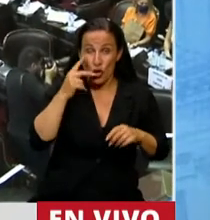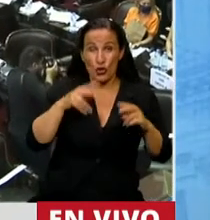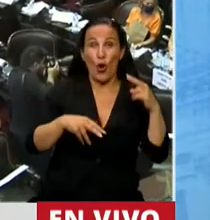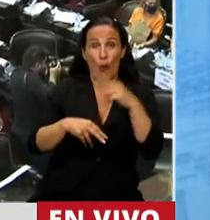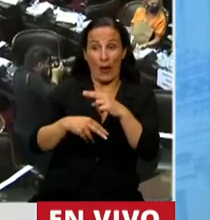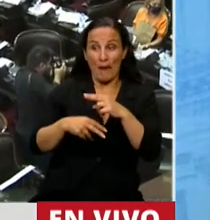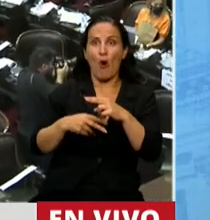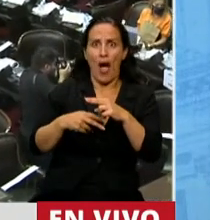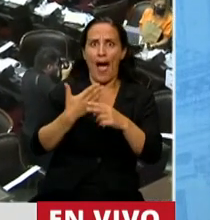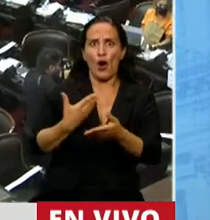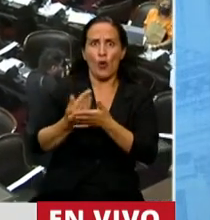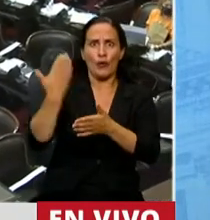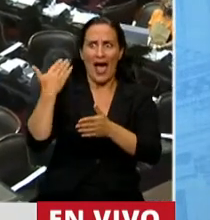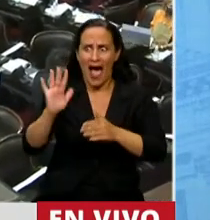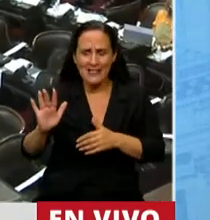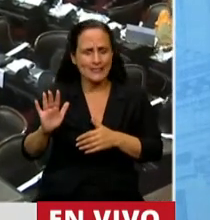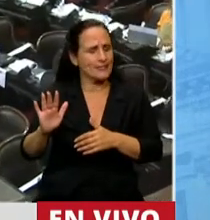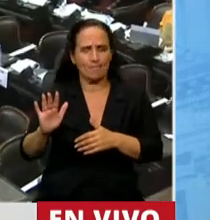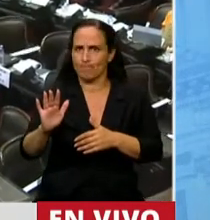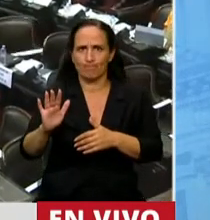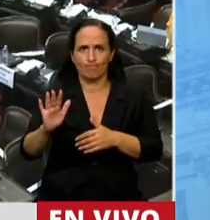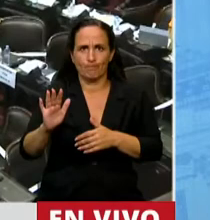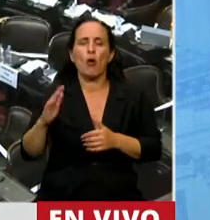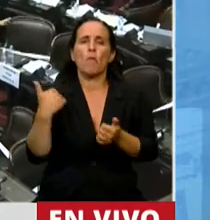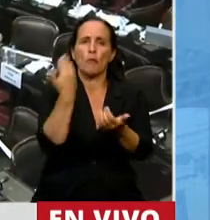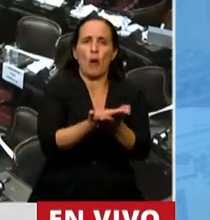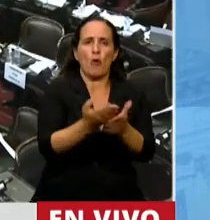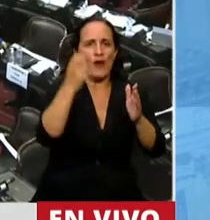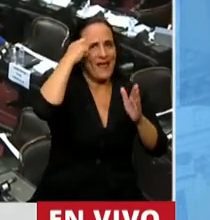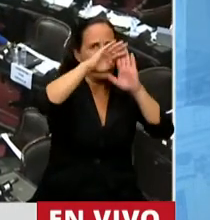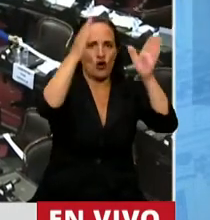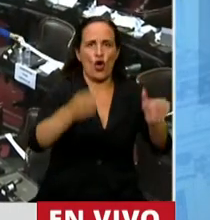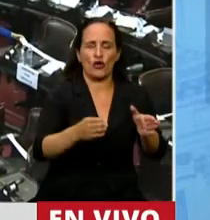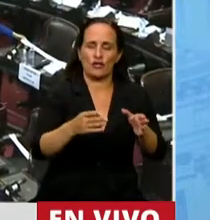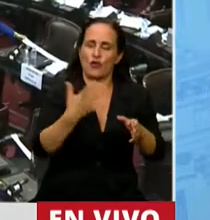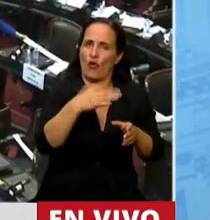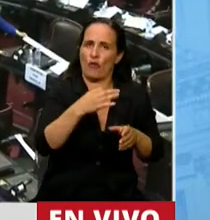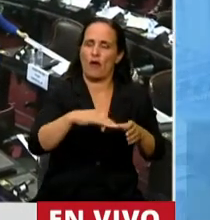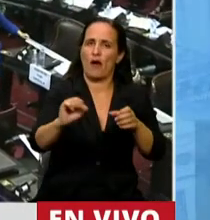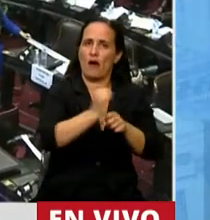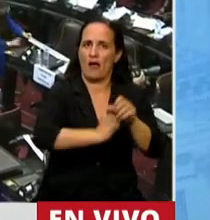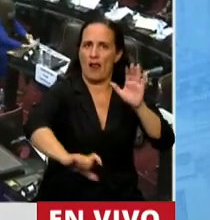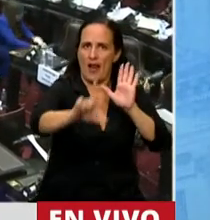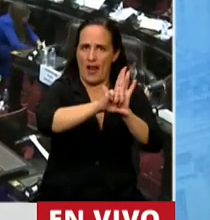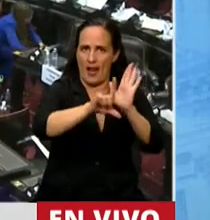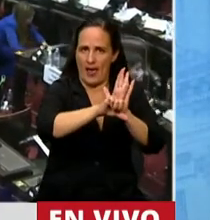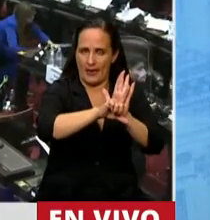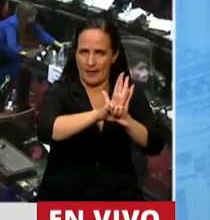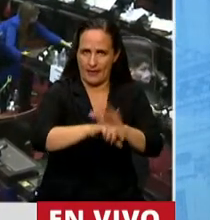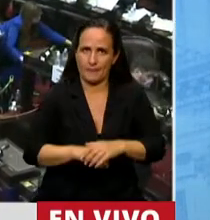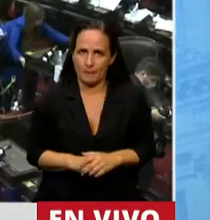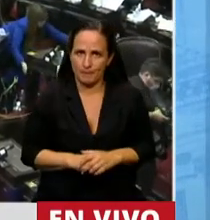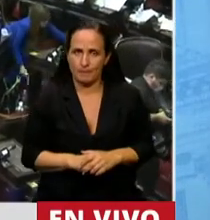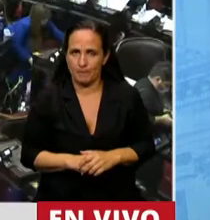nosotros venimos a proponer a este congreso la sanción de esta ley también se han dicho